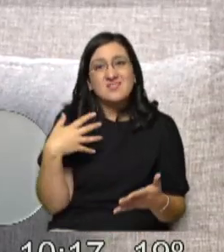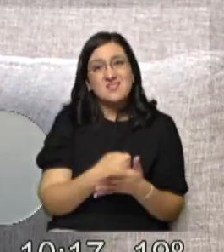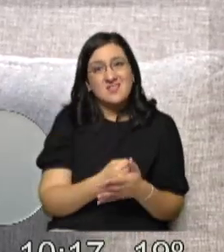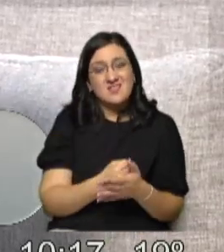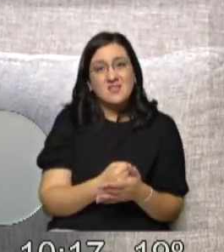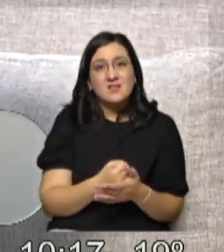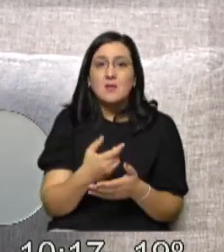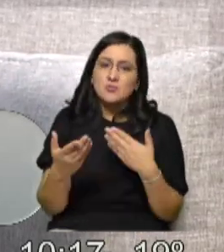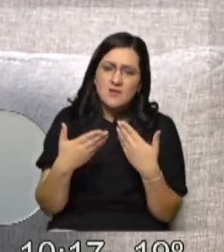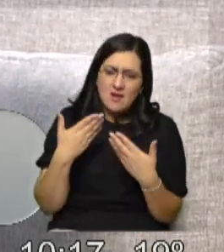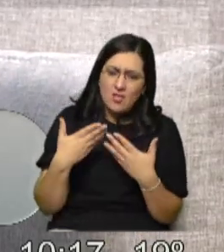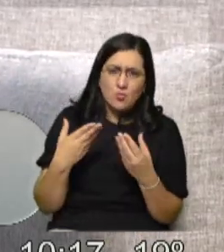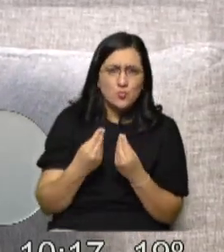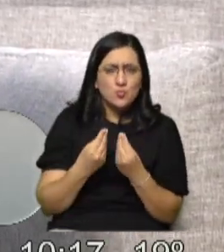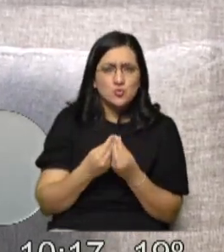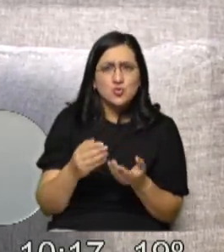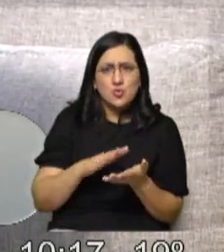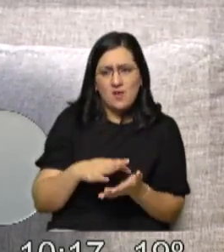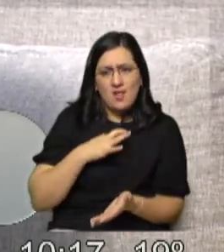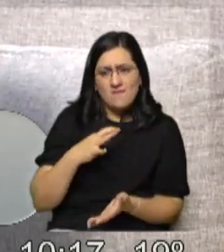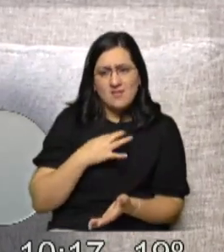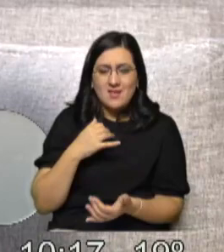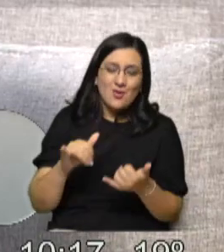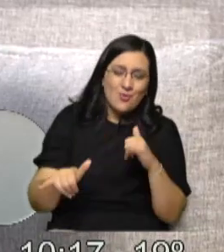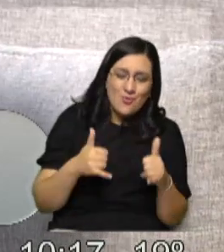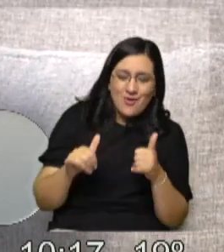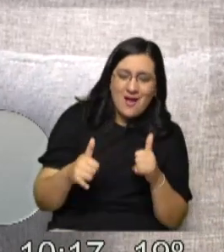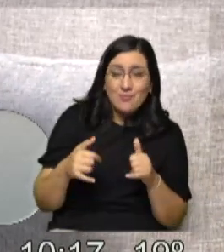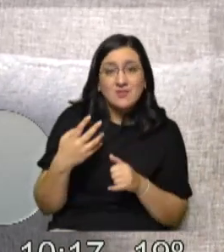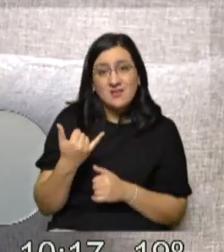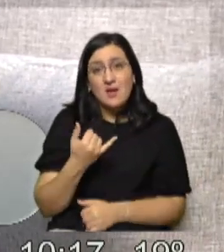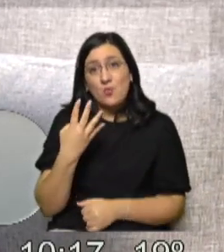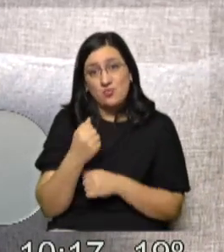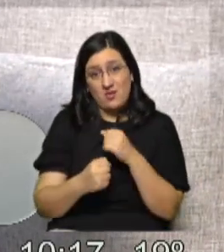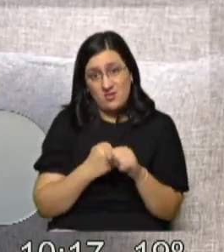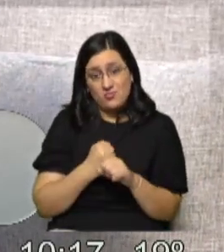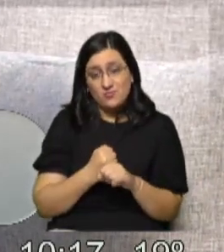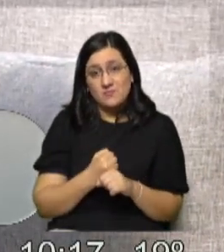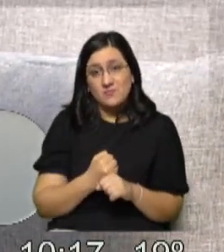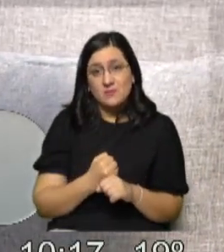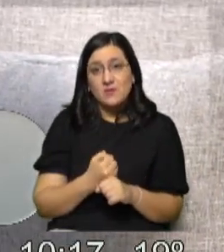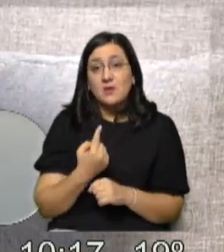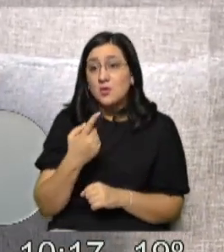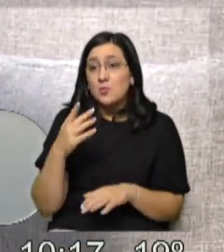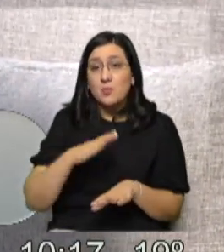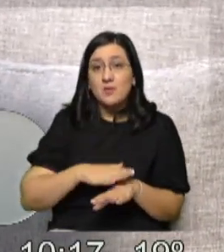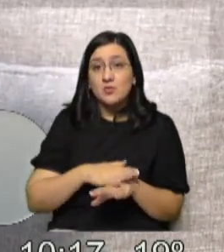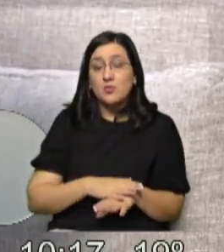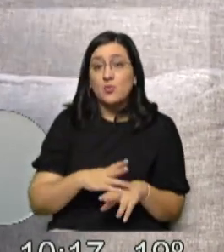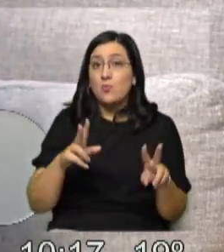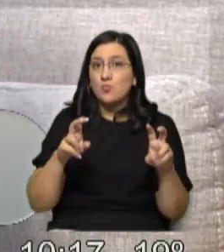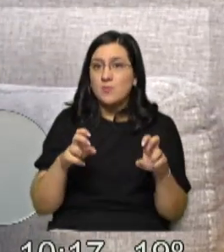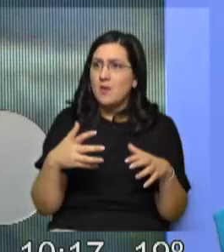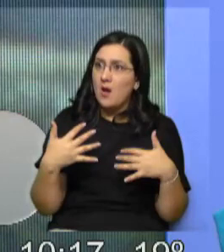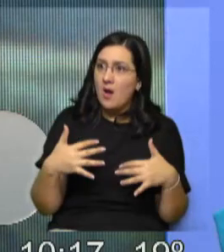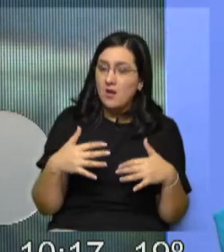y estábamos hablando, y hablábamos mucho de la vida y esto, y jugábamos y conversábamos, Y en una salió, ¿viste? Un tema súper existencial que vos